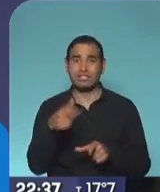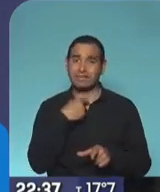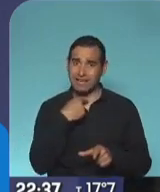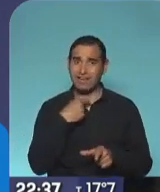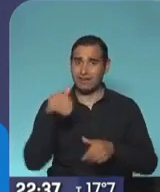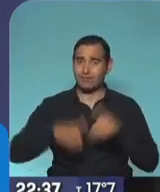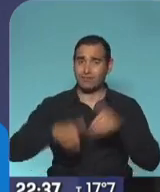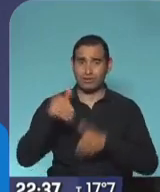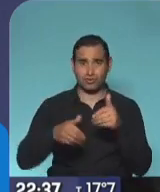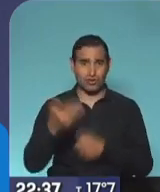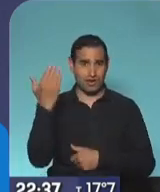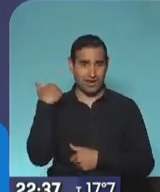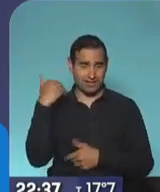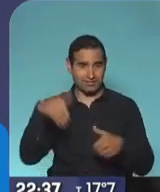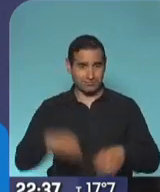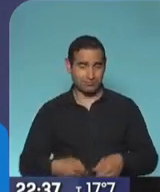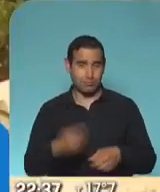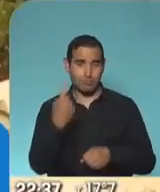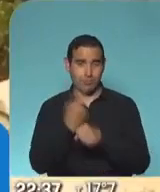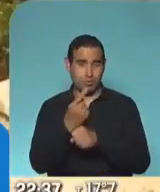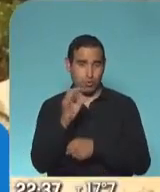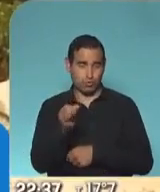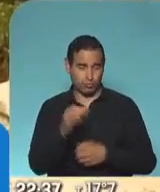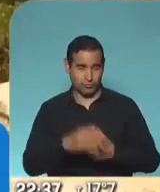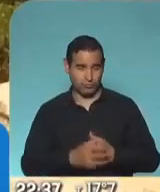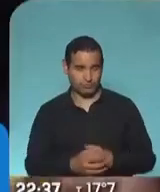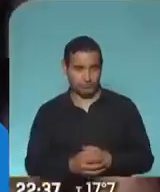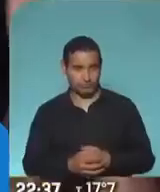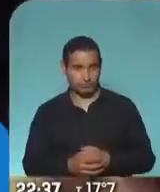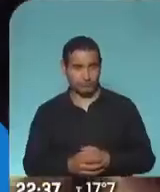referéndum de autodeterminación del 1 de octubre.